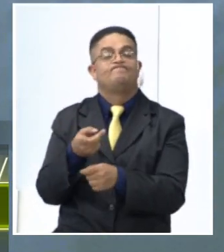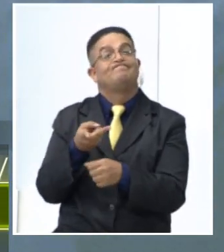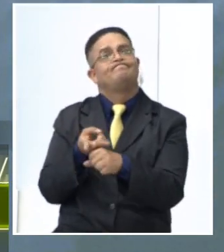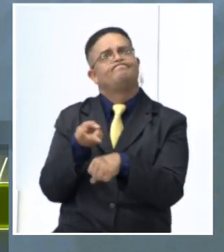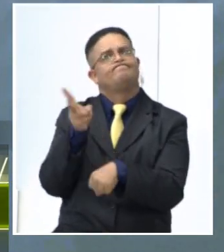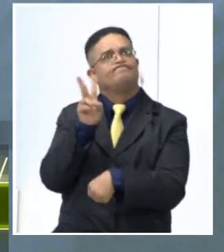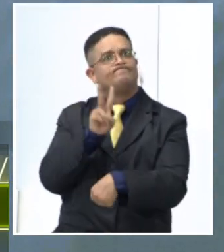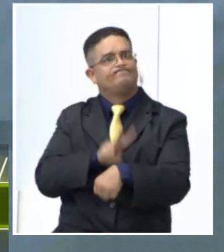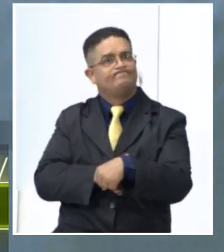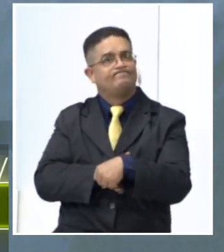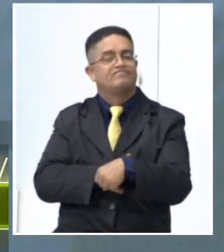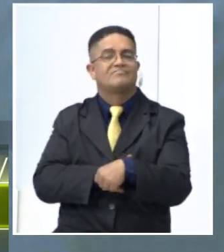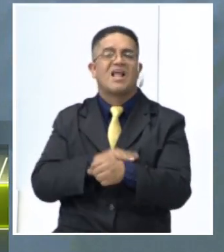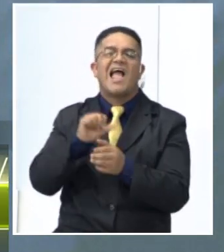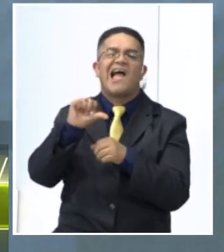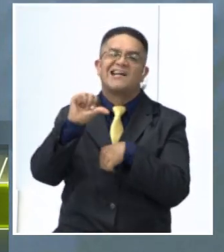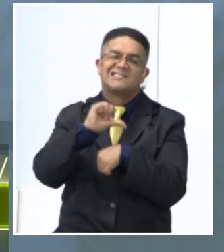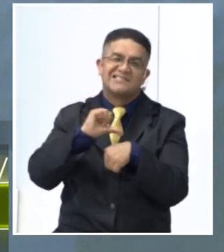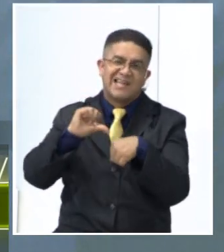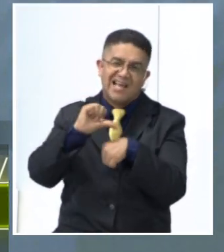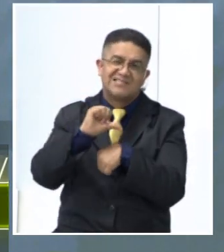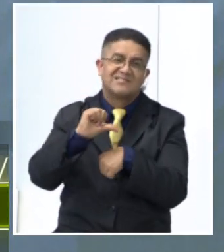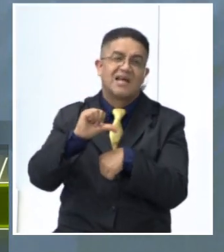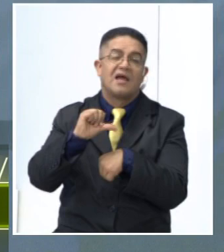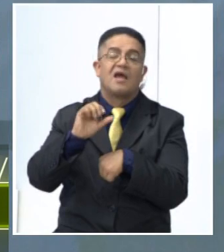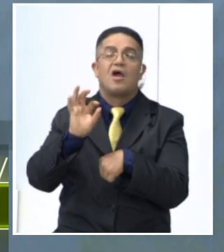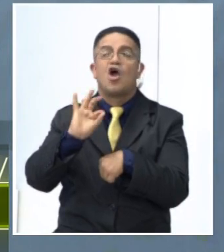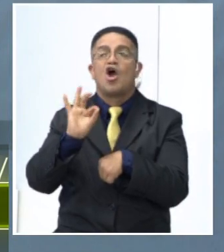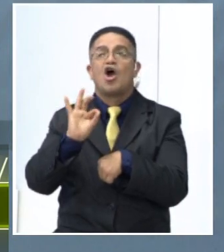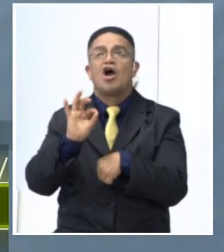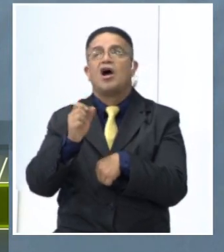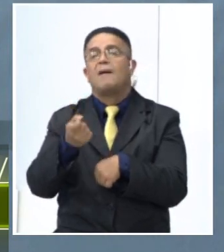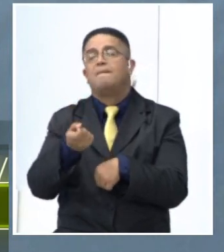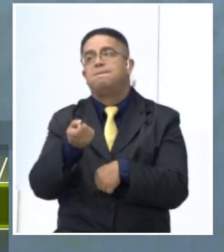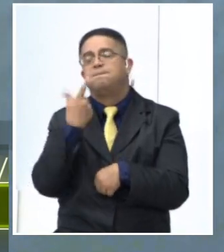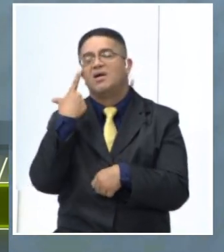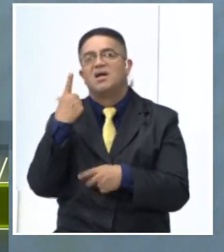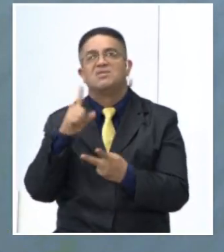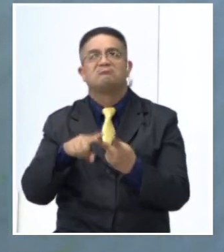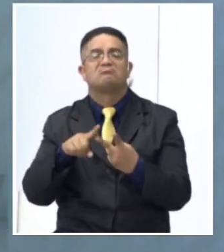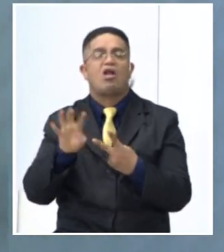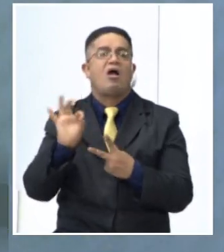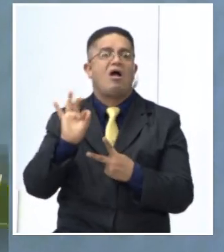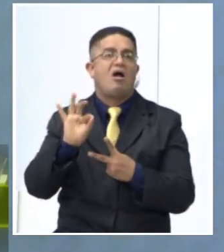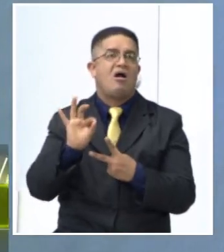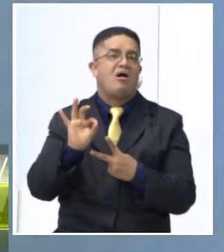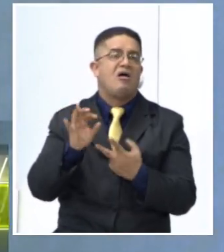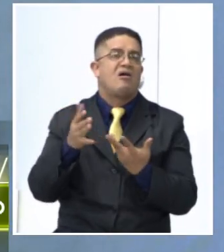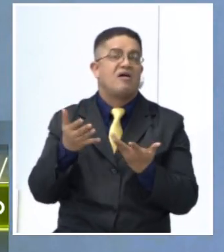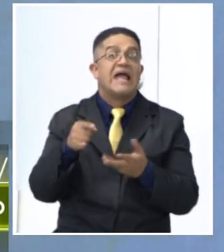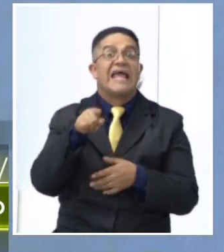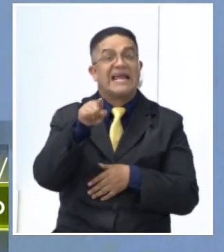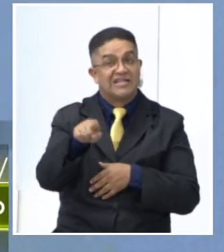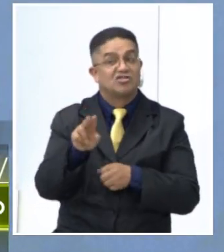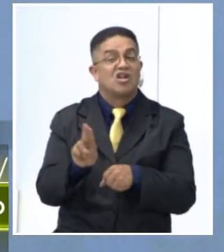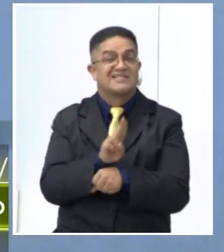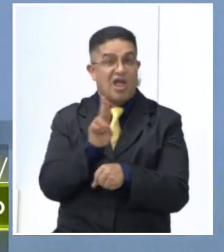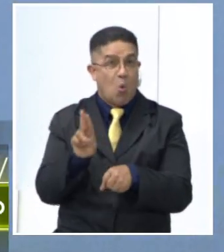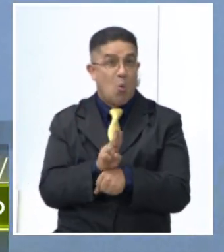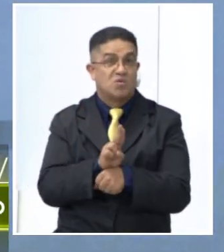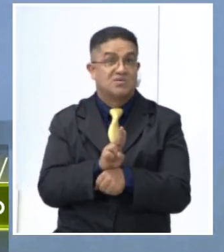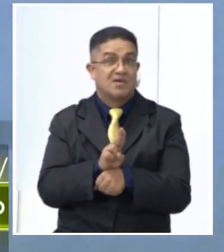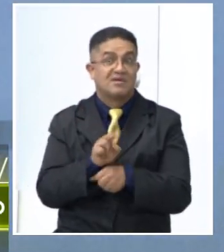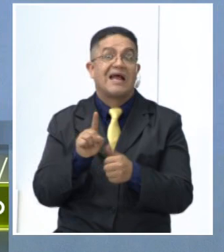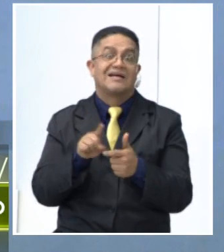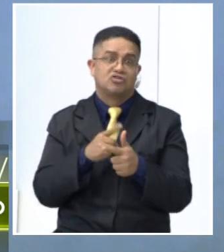colocan cualquier tipo de aceites, de gotitas. Hay antibióticos que no están utilizados para un proceso de una otitis y se usan, entonces el